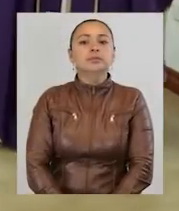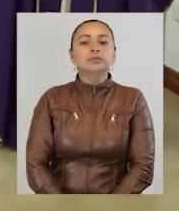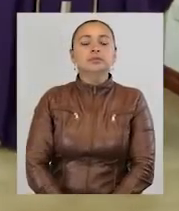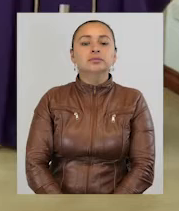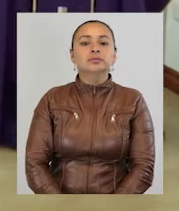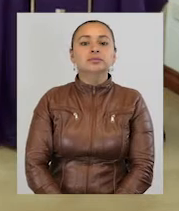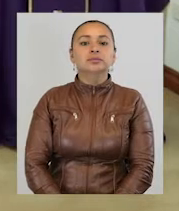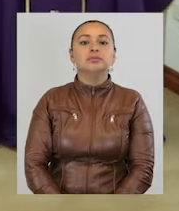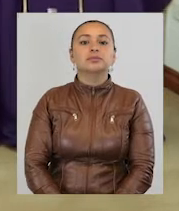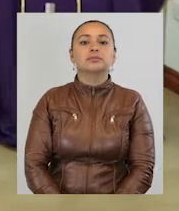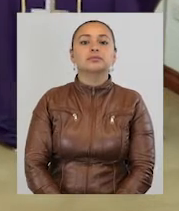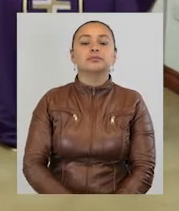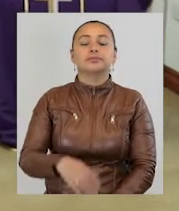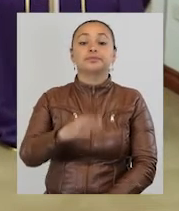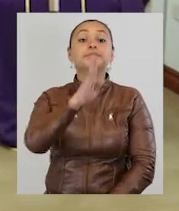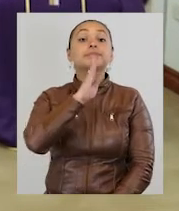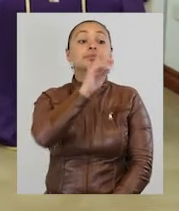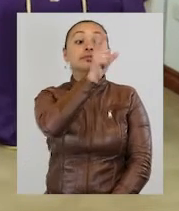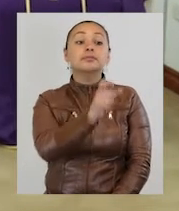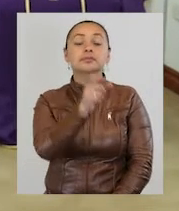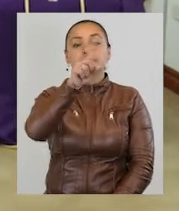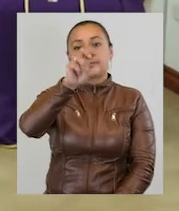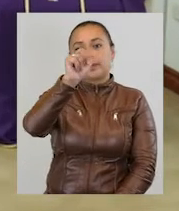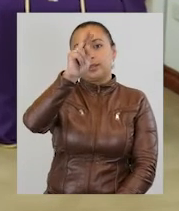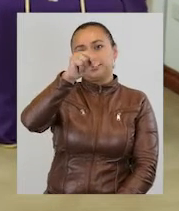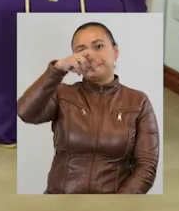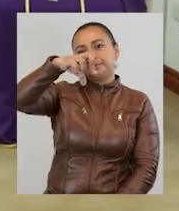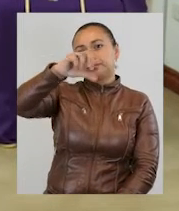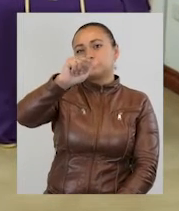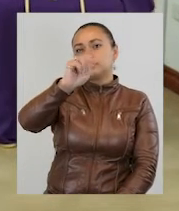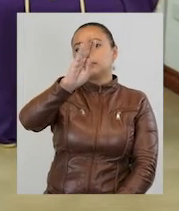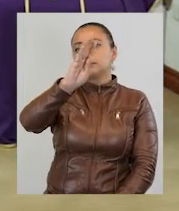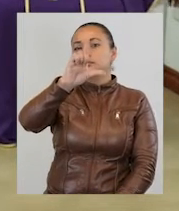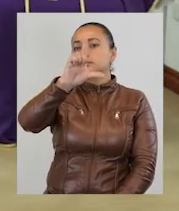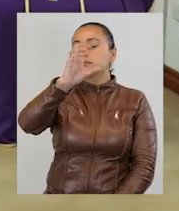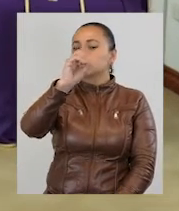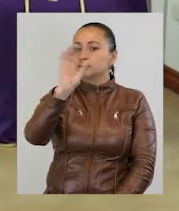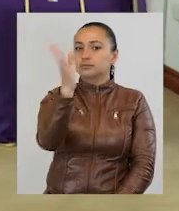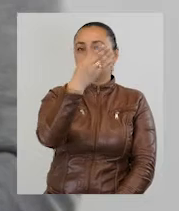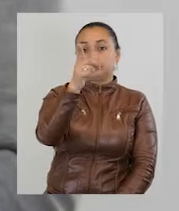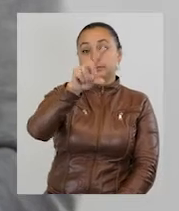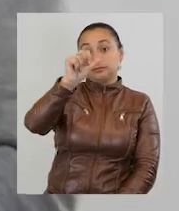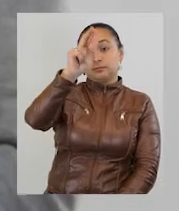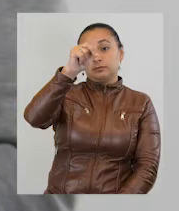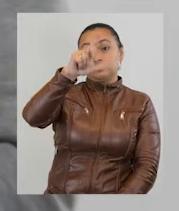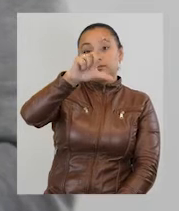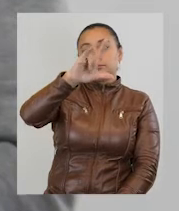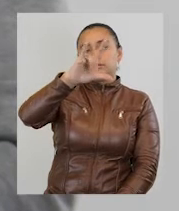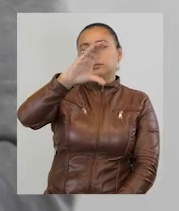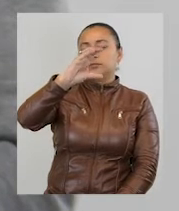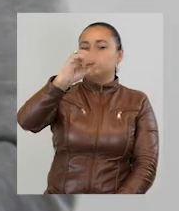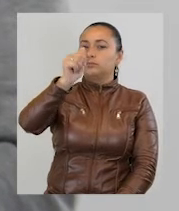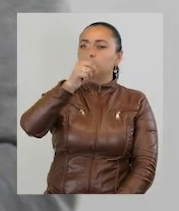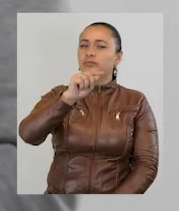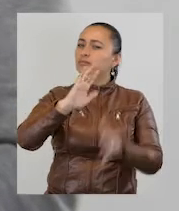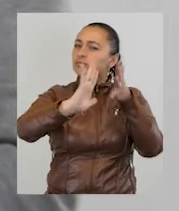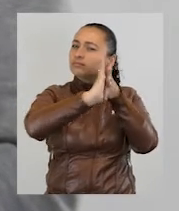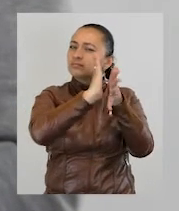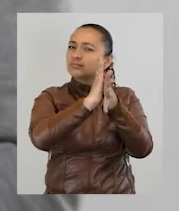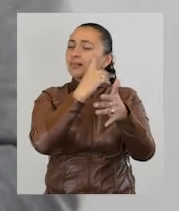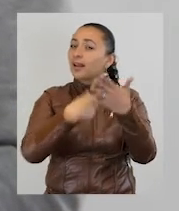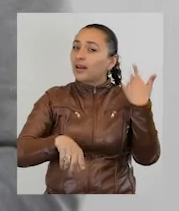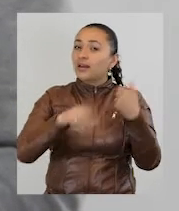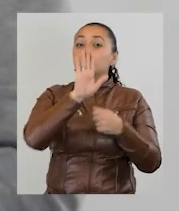Tanto San Pablo en la segunda lectura como el Evangelio de San Lucas nos hablan de la transformación que Cristo hará en